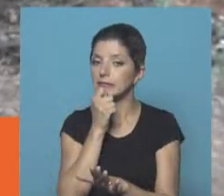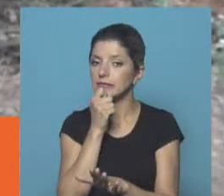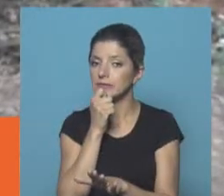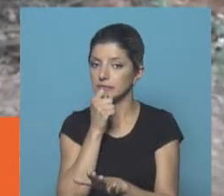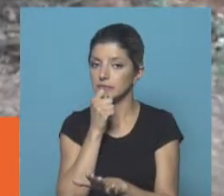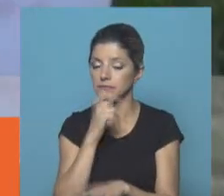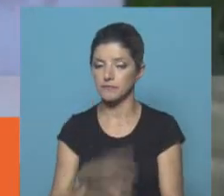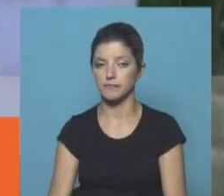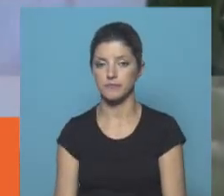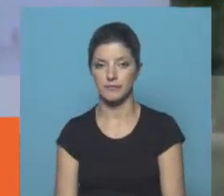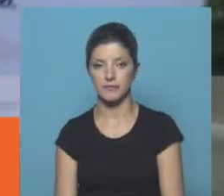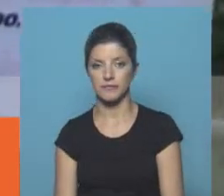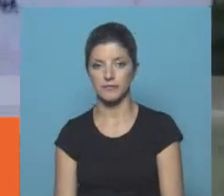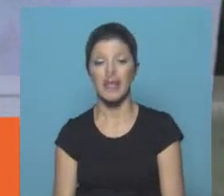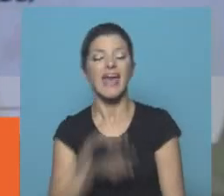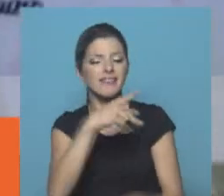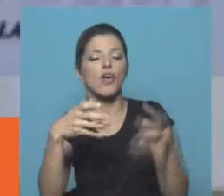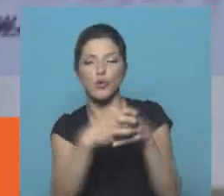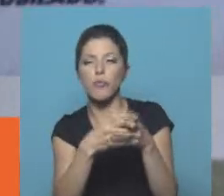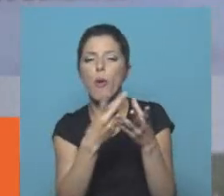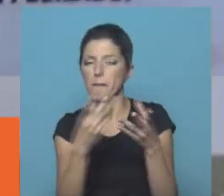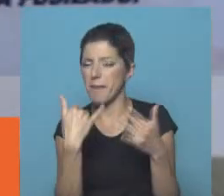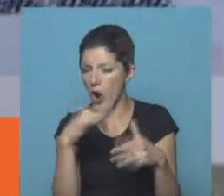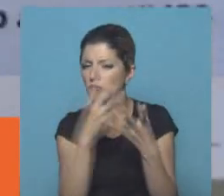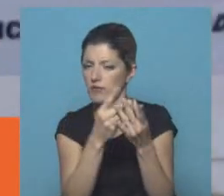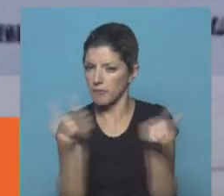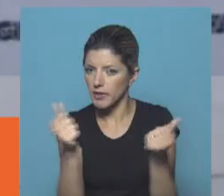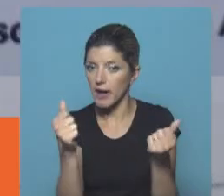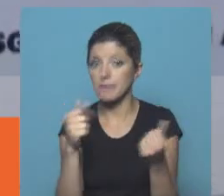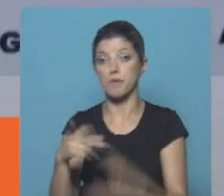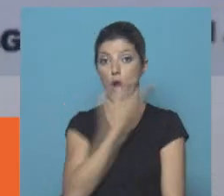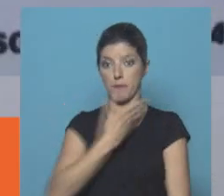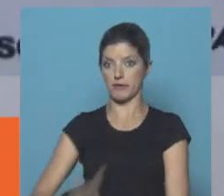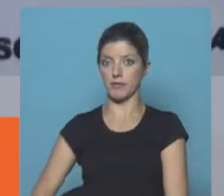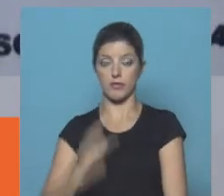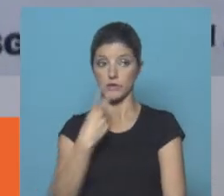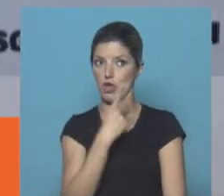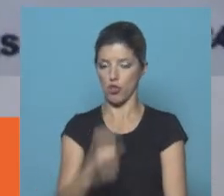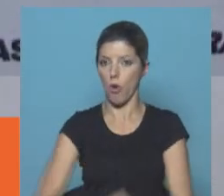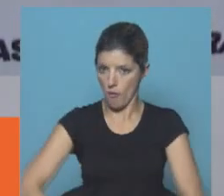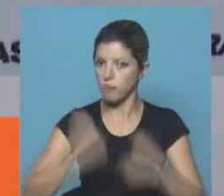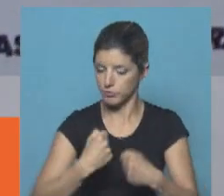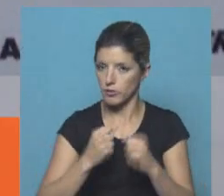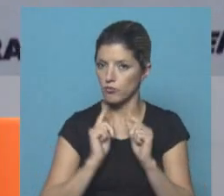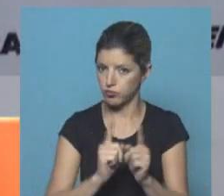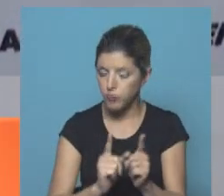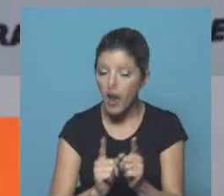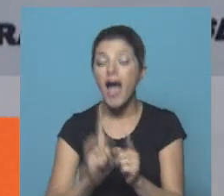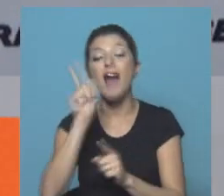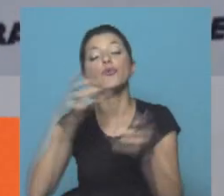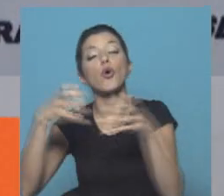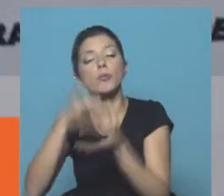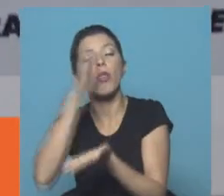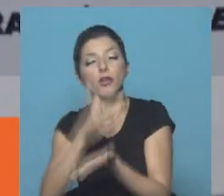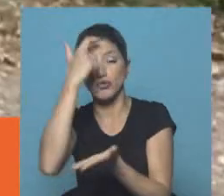disolver a esta fuerza de tareas conjuntas, y Cartés viene resistiendo esta postura que le están planteando algunos organismos de derechos